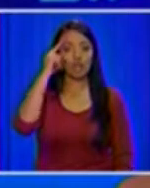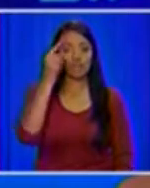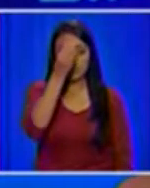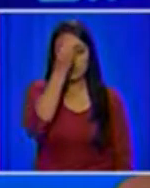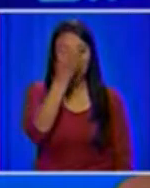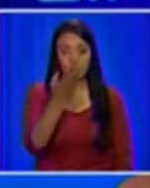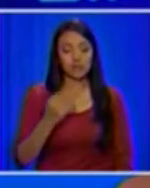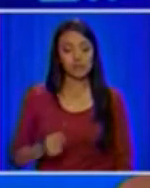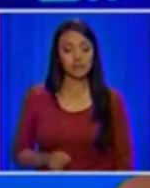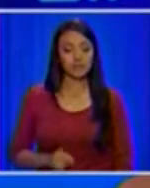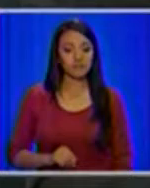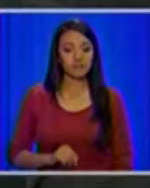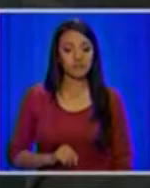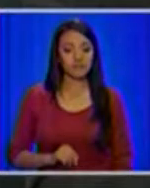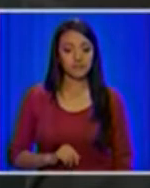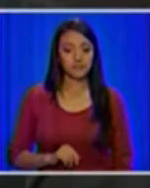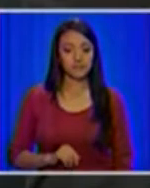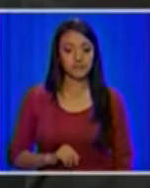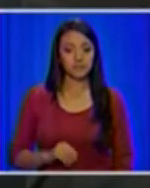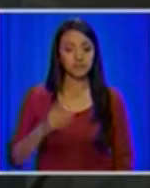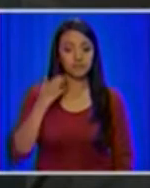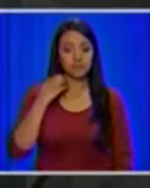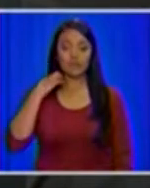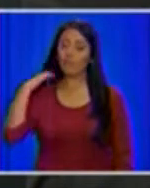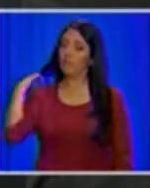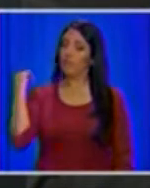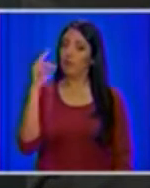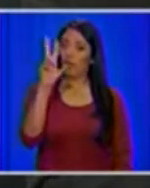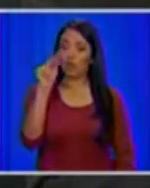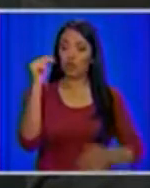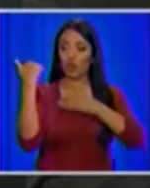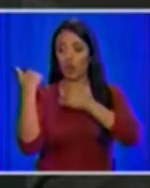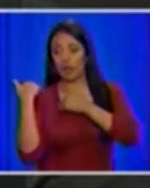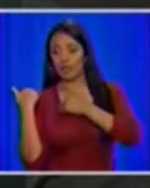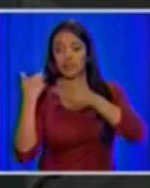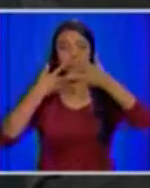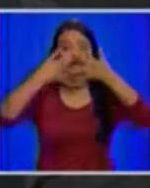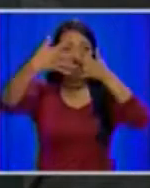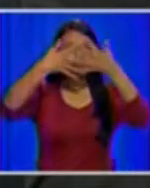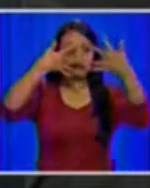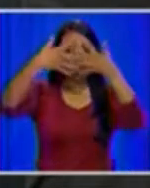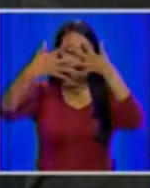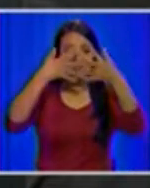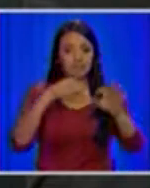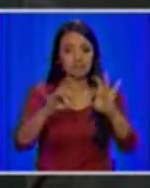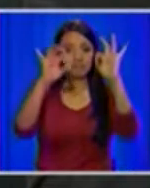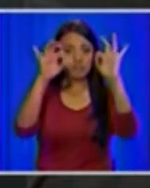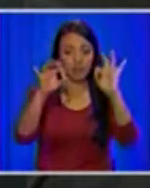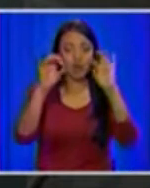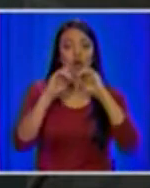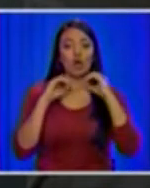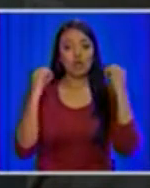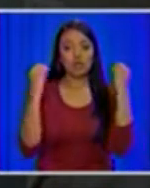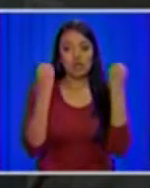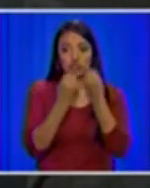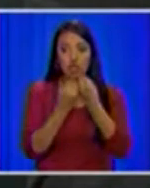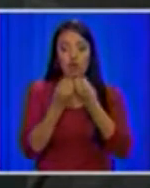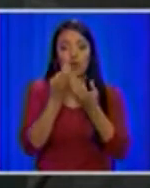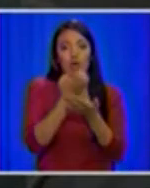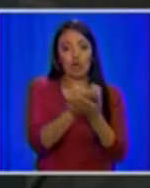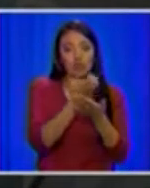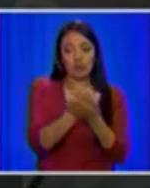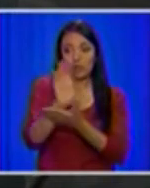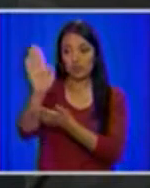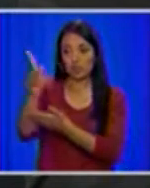información no garantizó la estabilidad transparencia y solidez de los organismos financieros que se encontraban bajo su